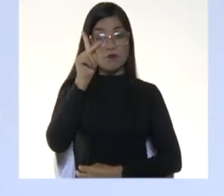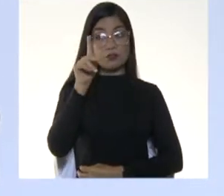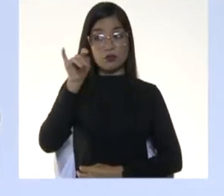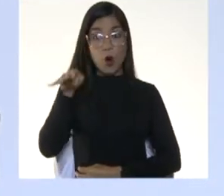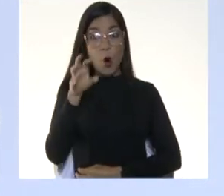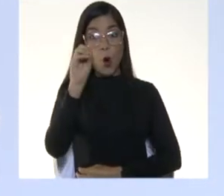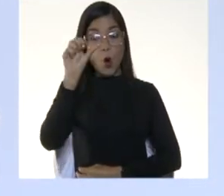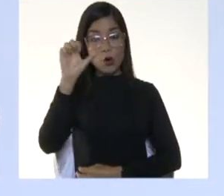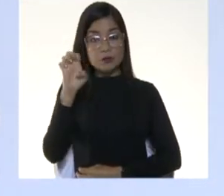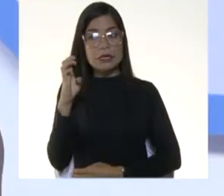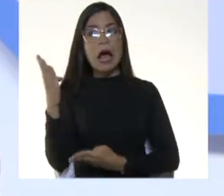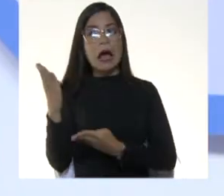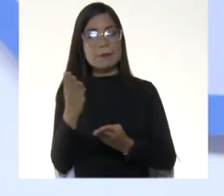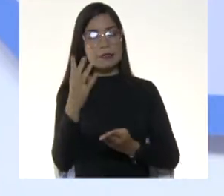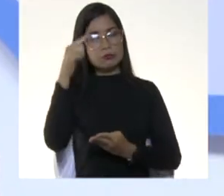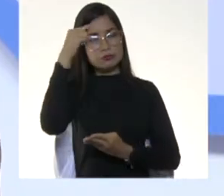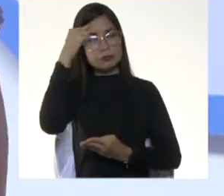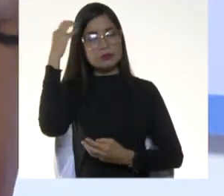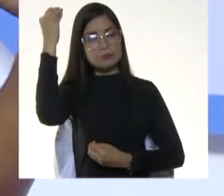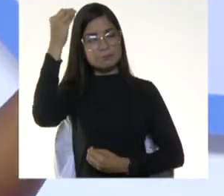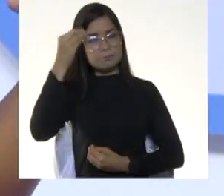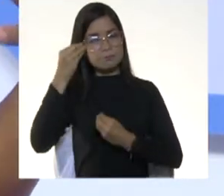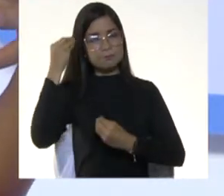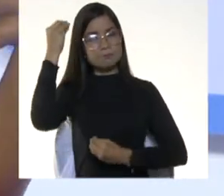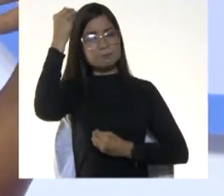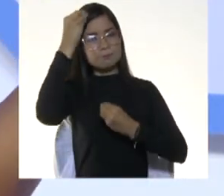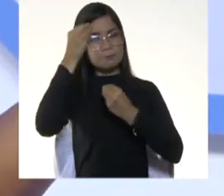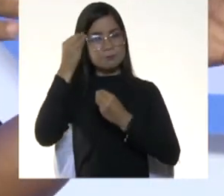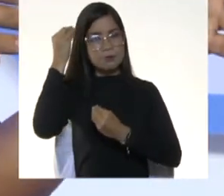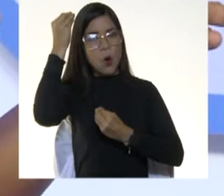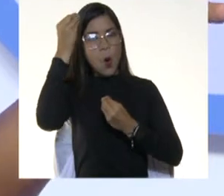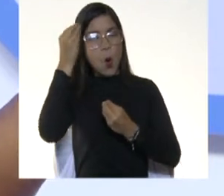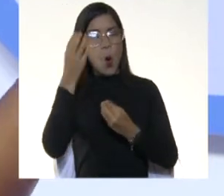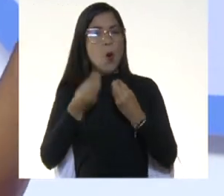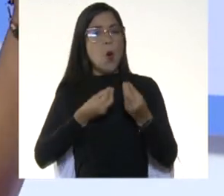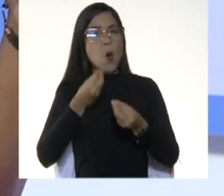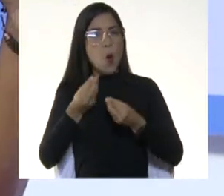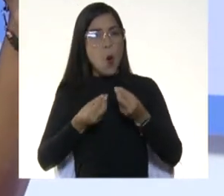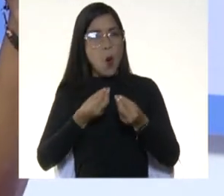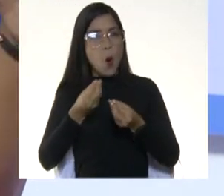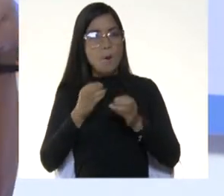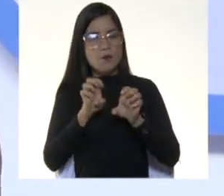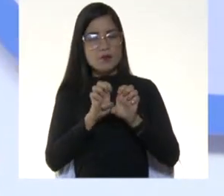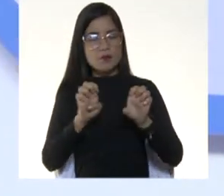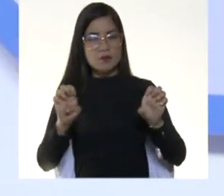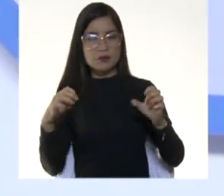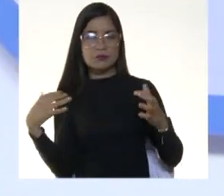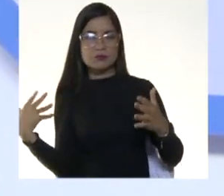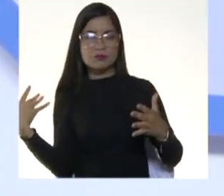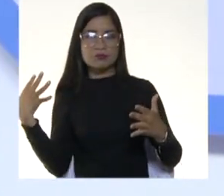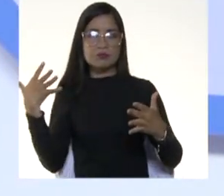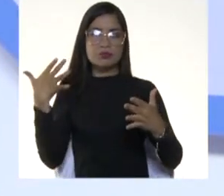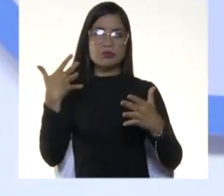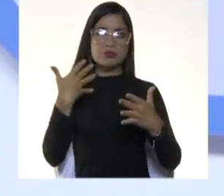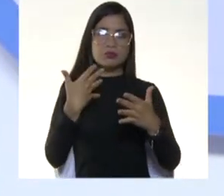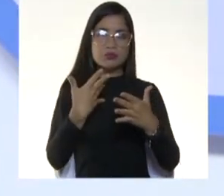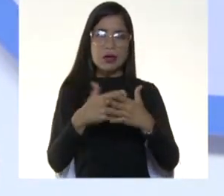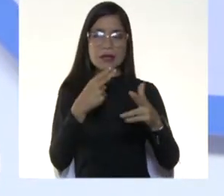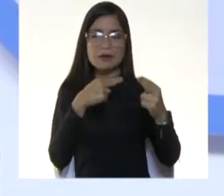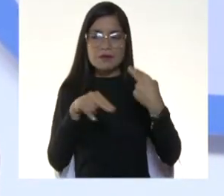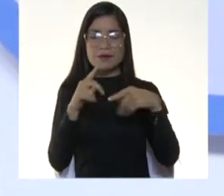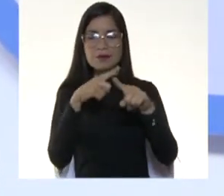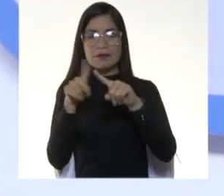comprendamos en esta relación histórica de la educación como continuo humano desde inicial hasta media general en sus niveles y